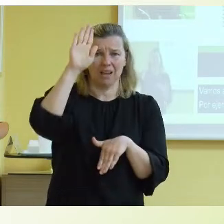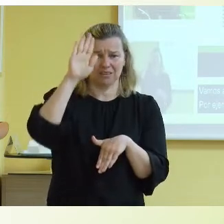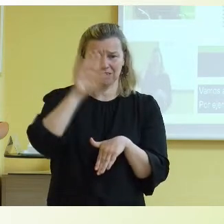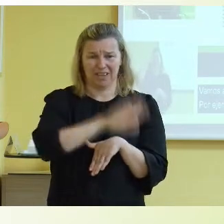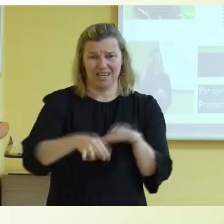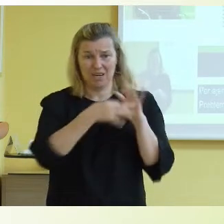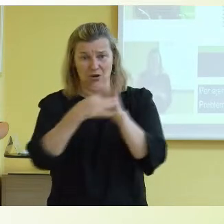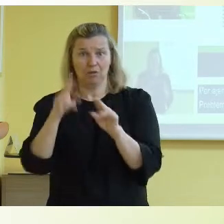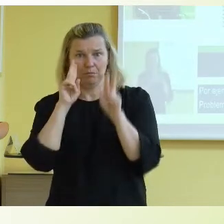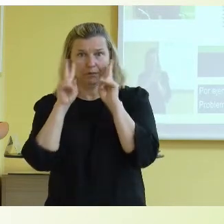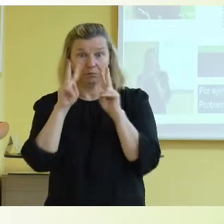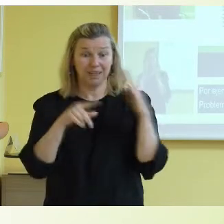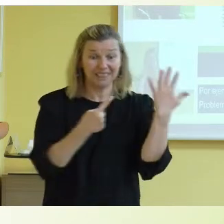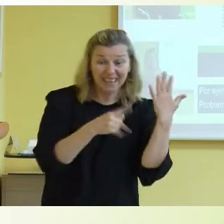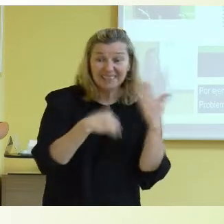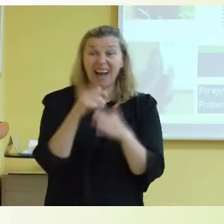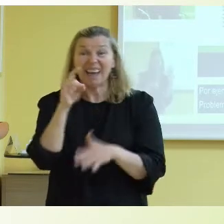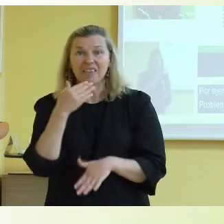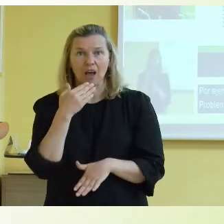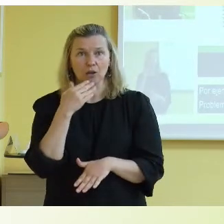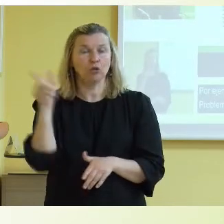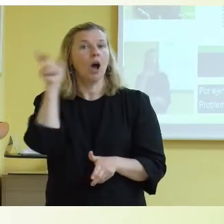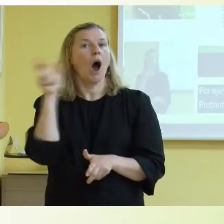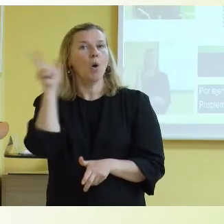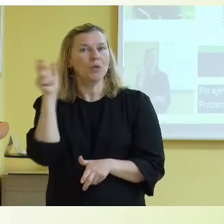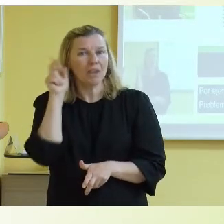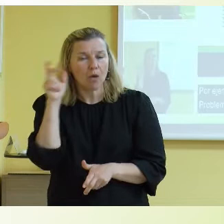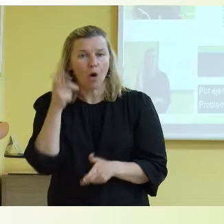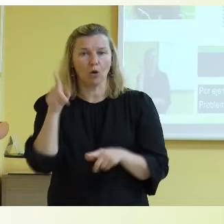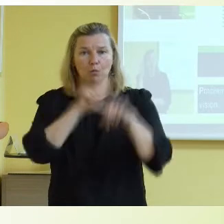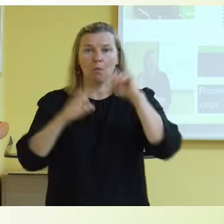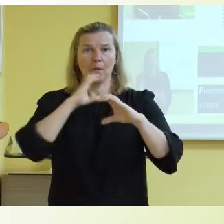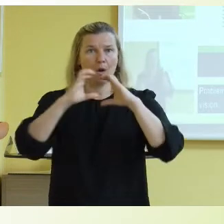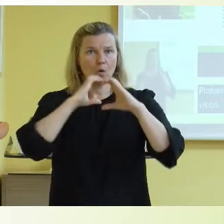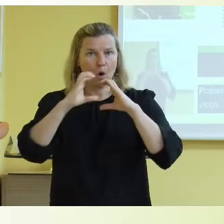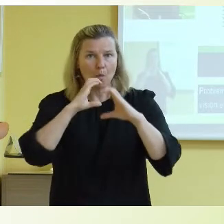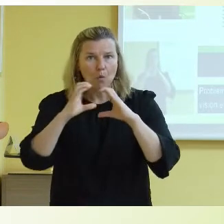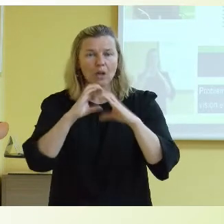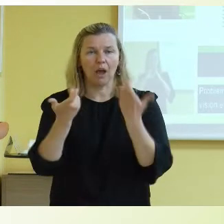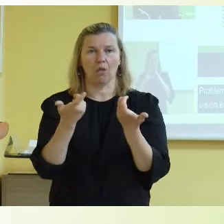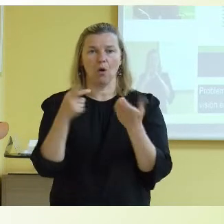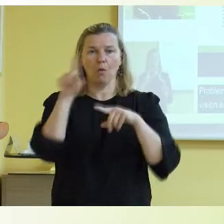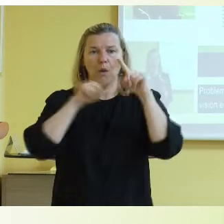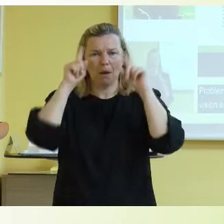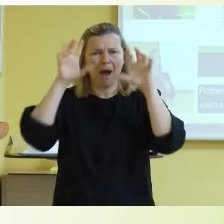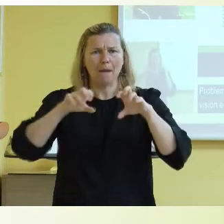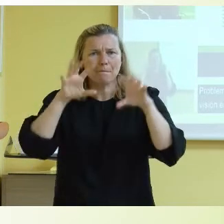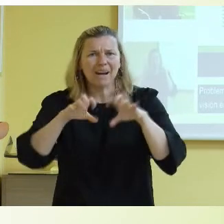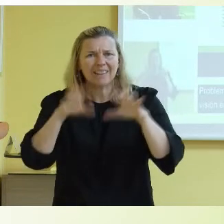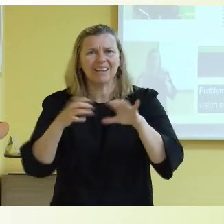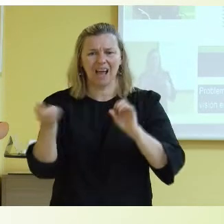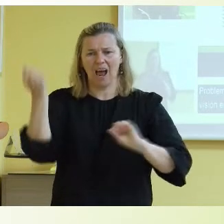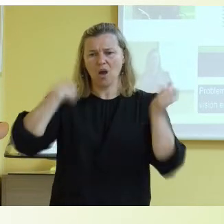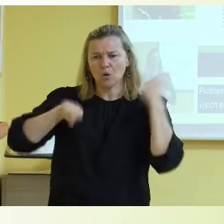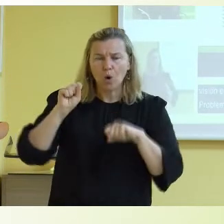visión entre 6 y 15 años, problemas de audición, problemas de comunicación, problemas de aprendizaje, conductas y